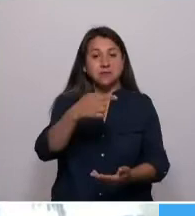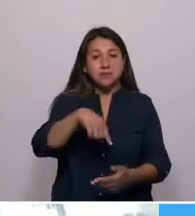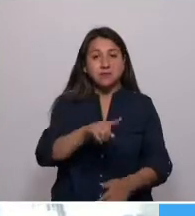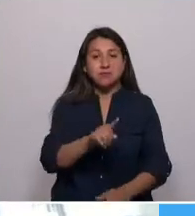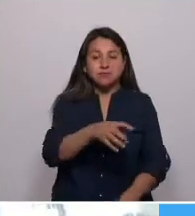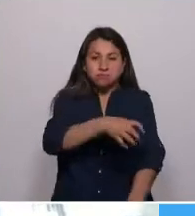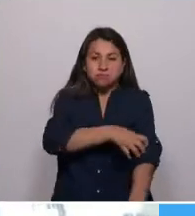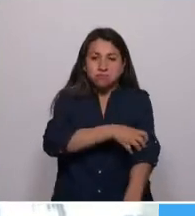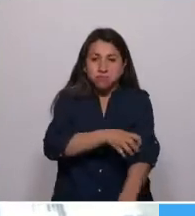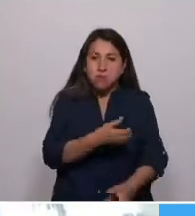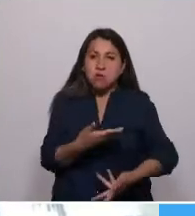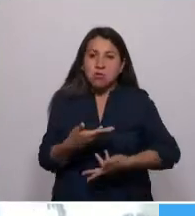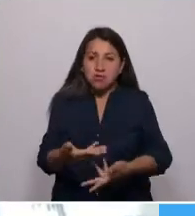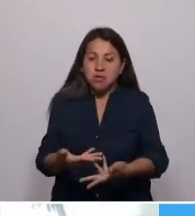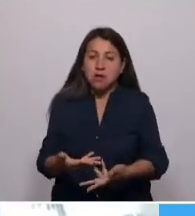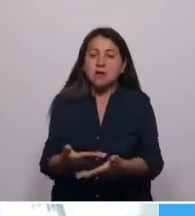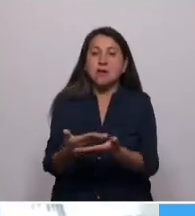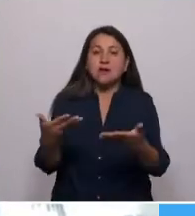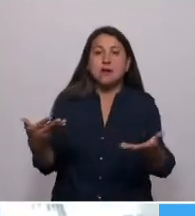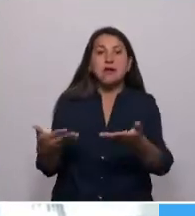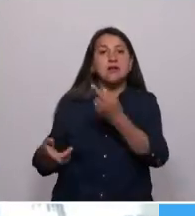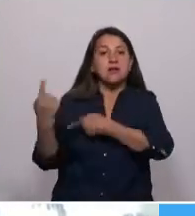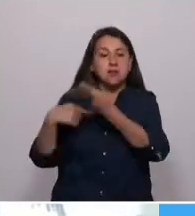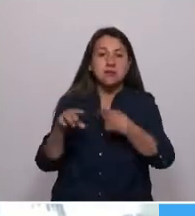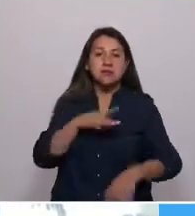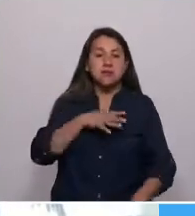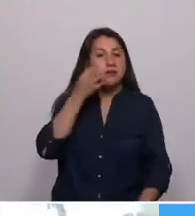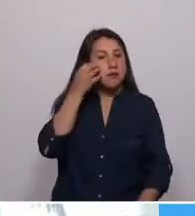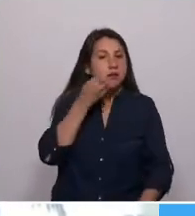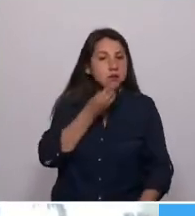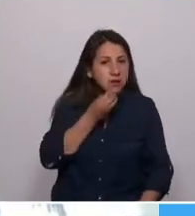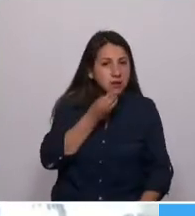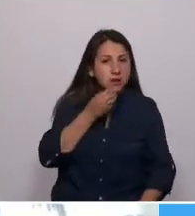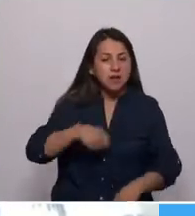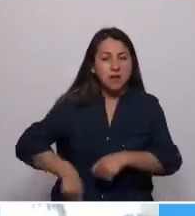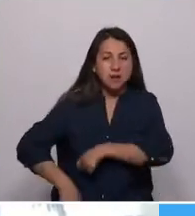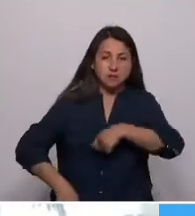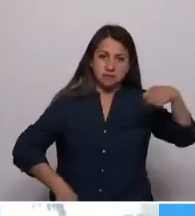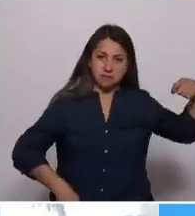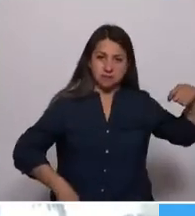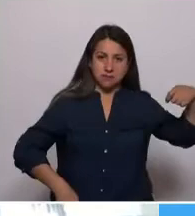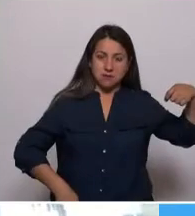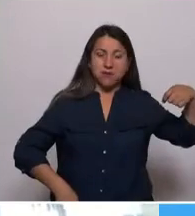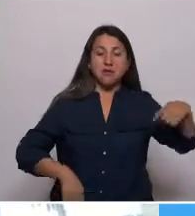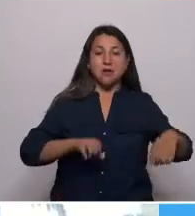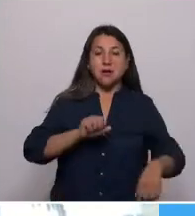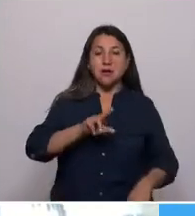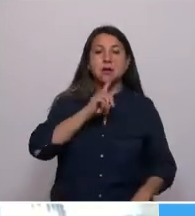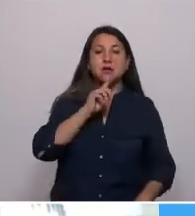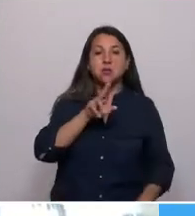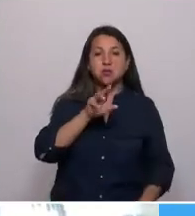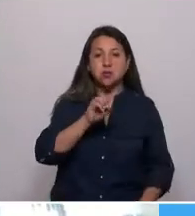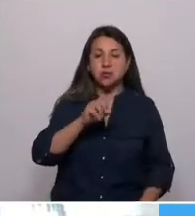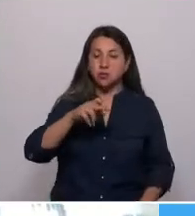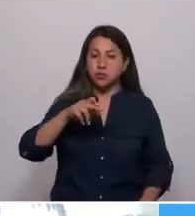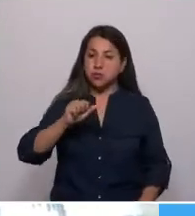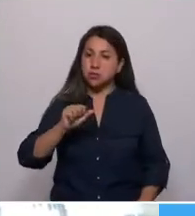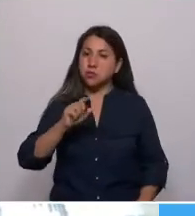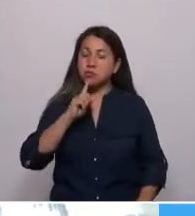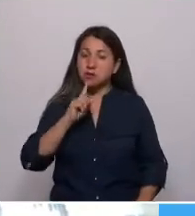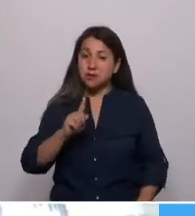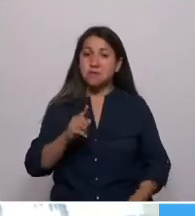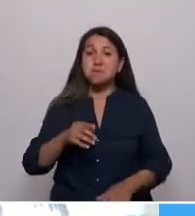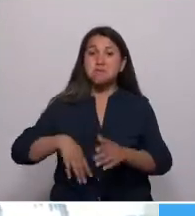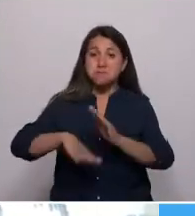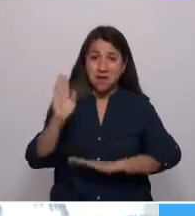proveído de grandes próceres a la historia de chile como bernardo o'higgins arturo prat noble una de las regiones con más ruralidad